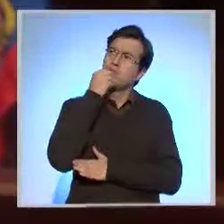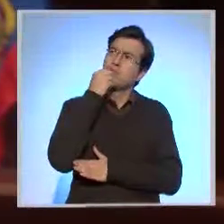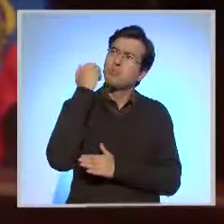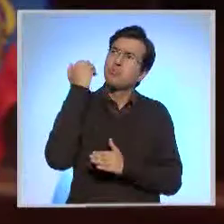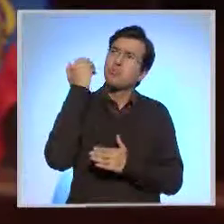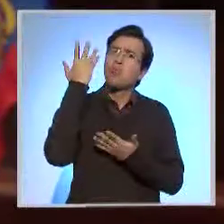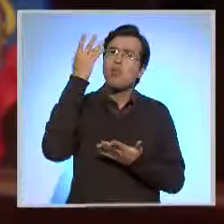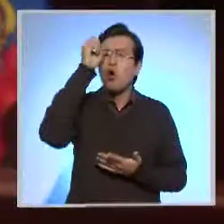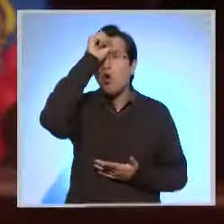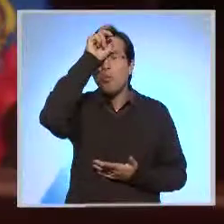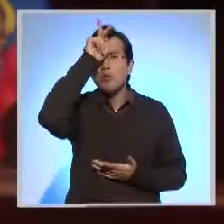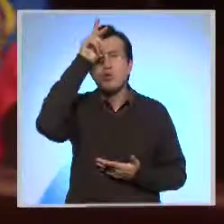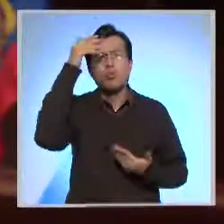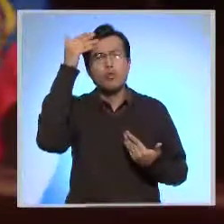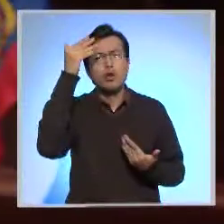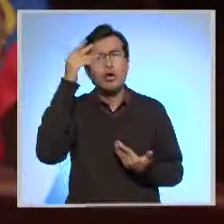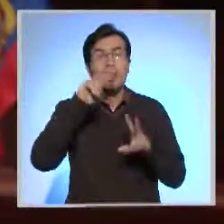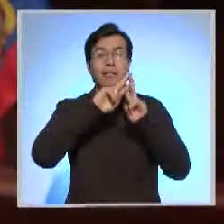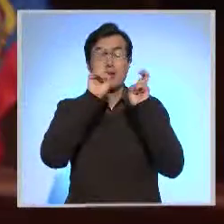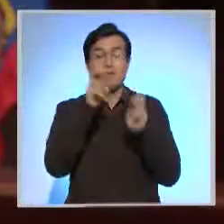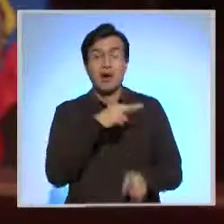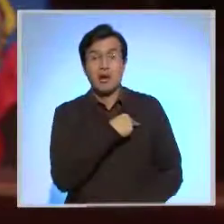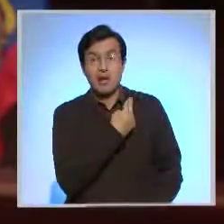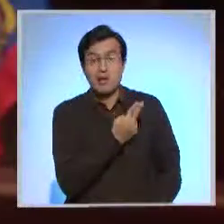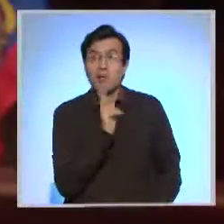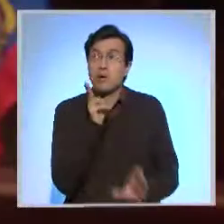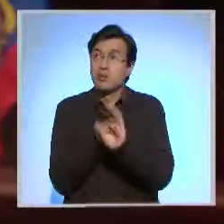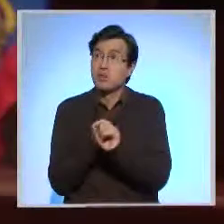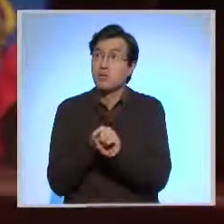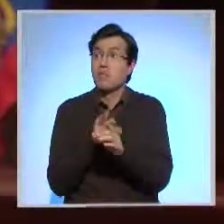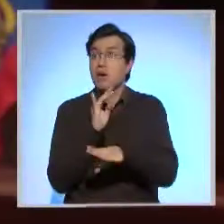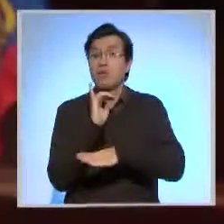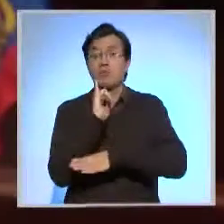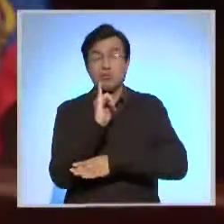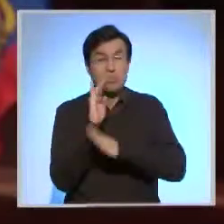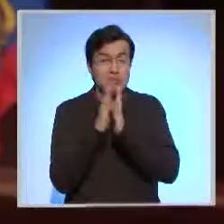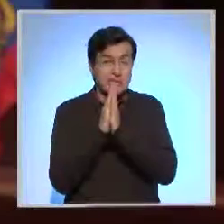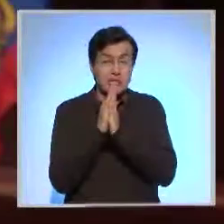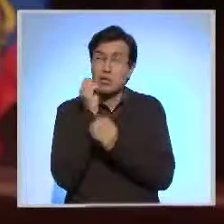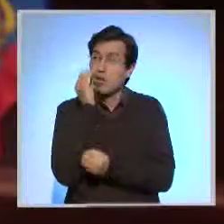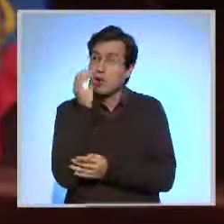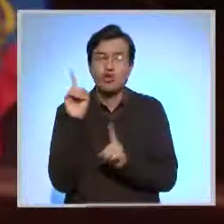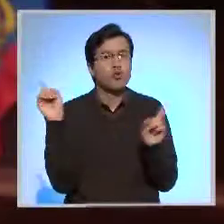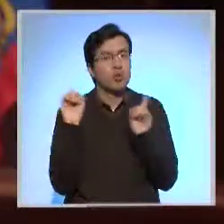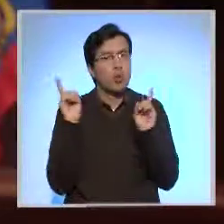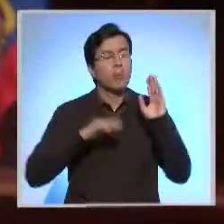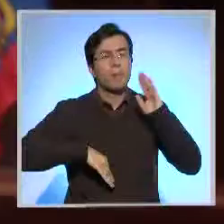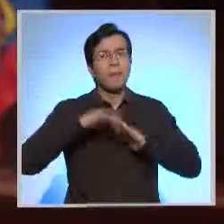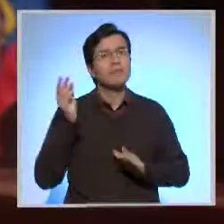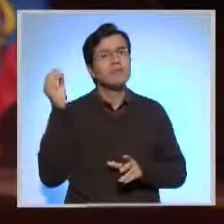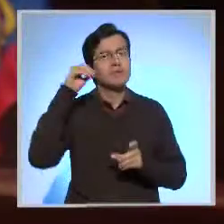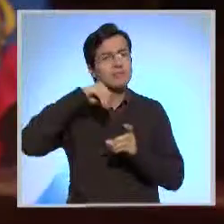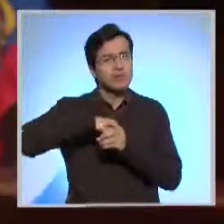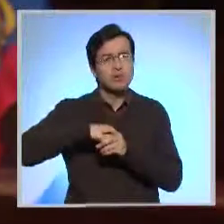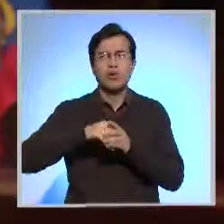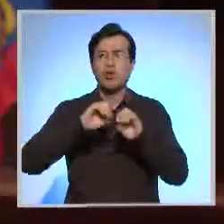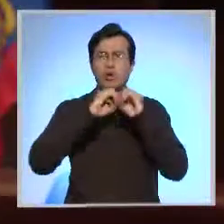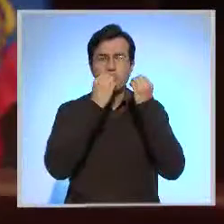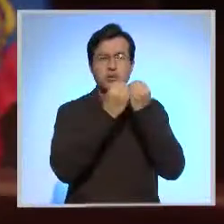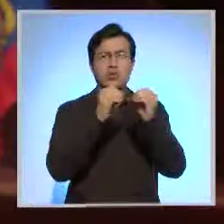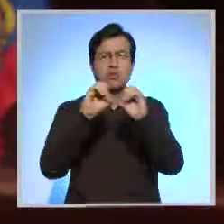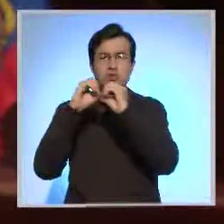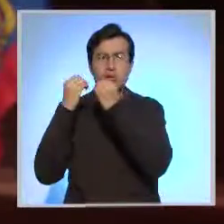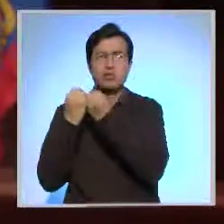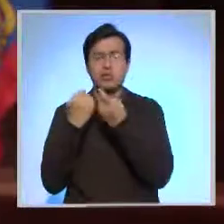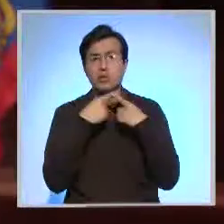no estuvimos en el acto religioso en el acto de la misa en el mensaje que él puede dar sino ya en el encuentro mismo con los movimientos y los